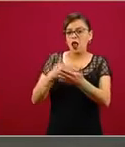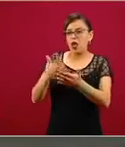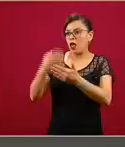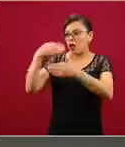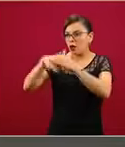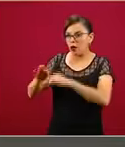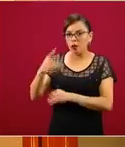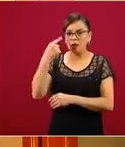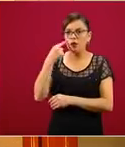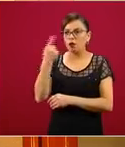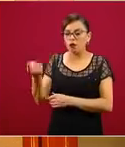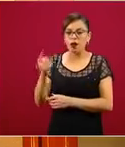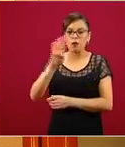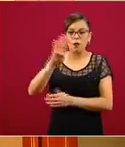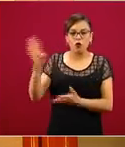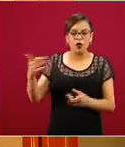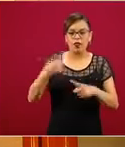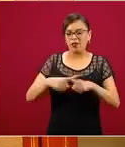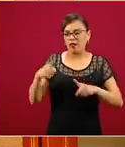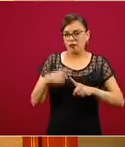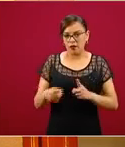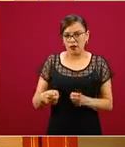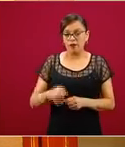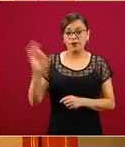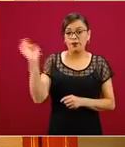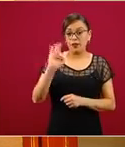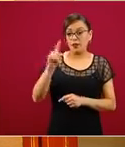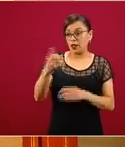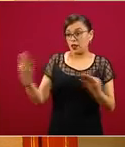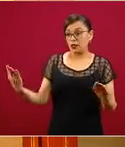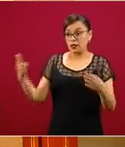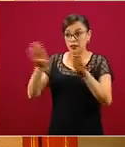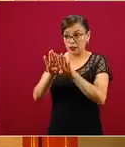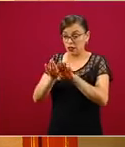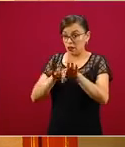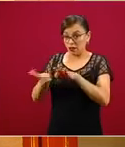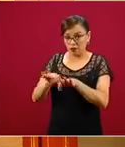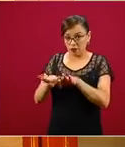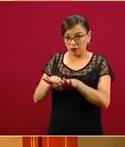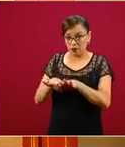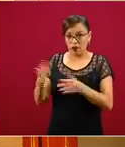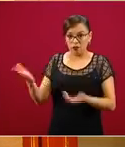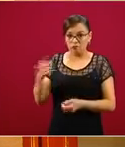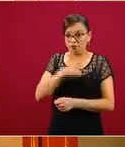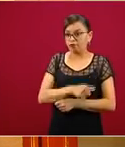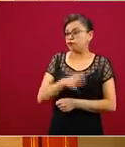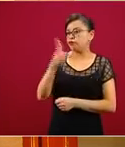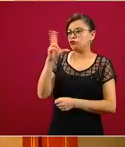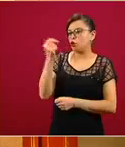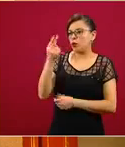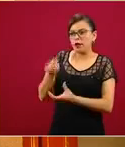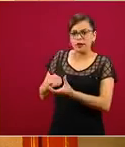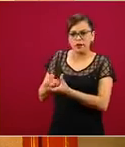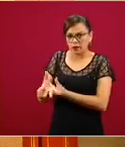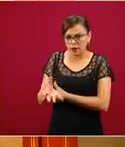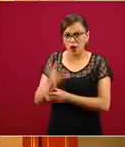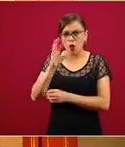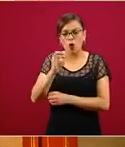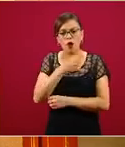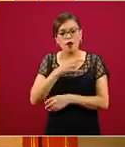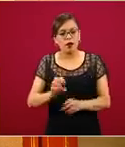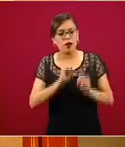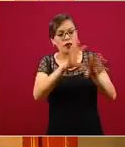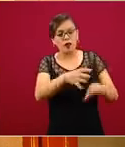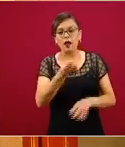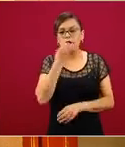que ir a trabajar porque el trabajo está cerrado, no tiene que ir a la escuela o llevar a los hijos a la escuela porque está